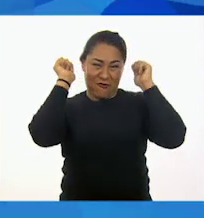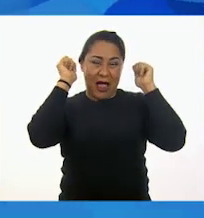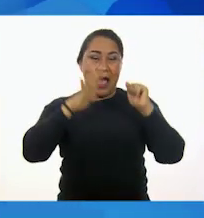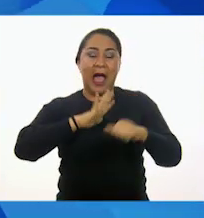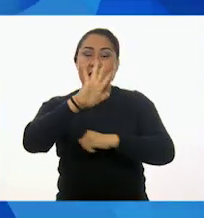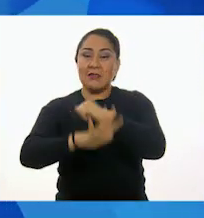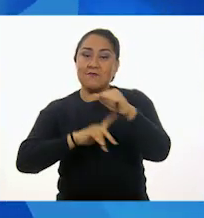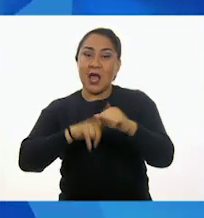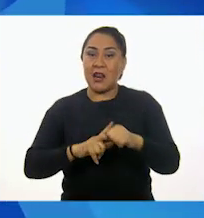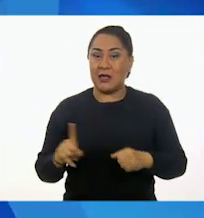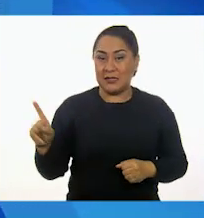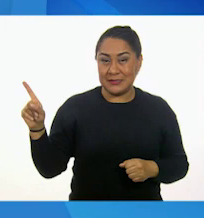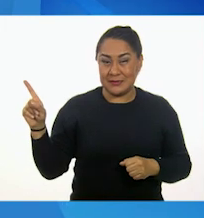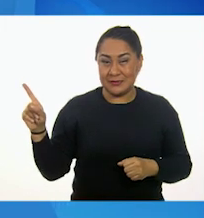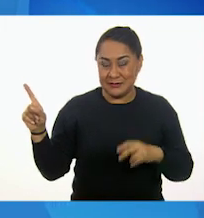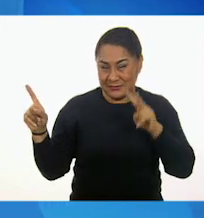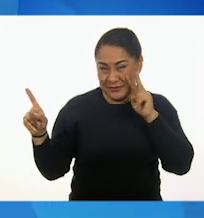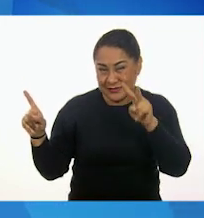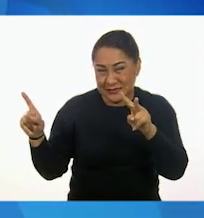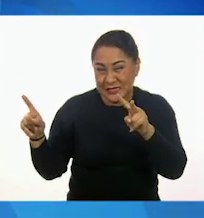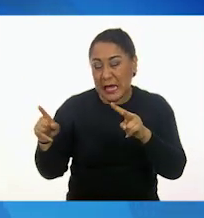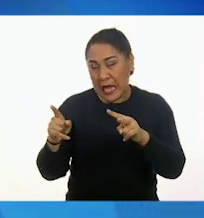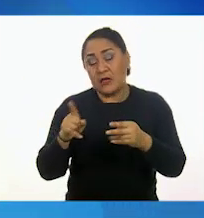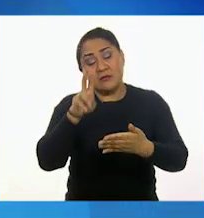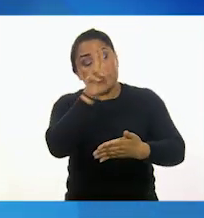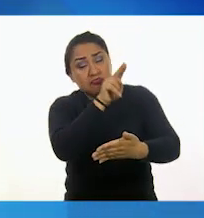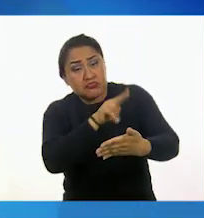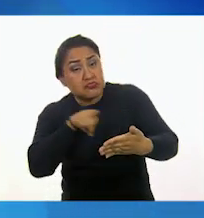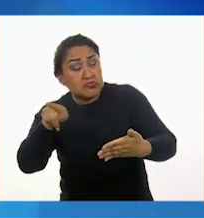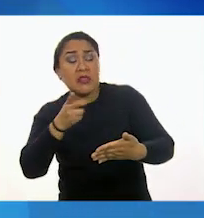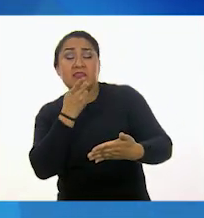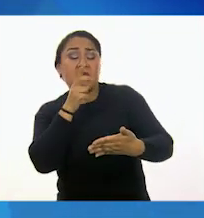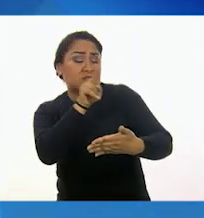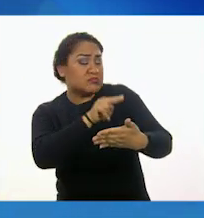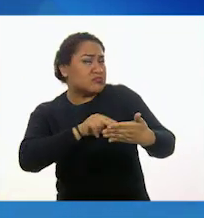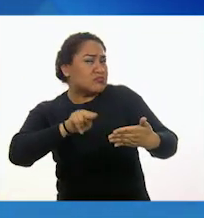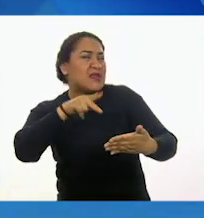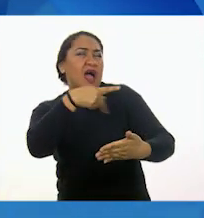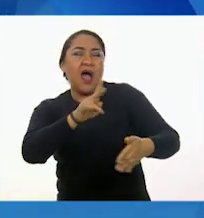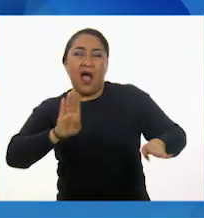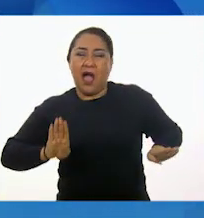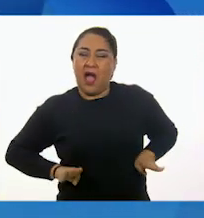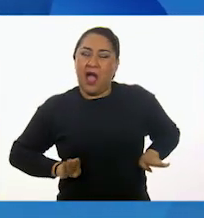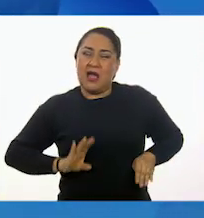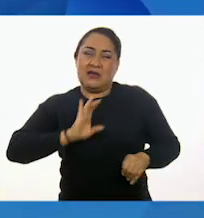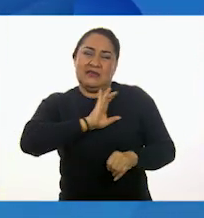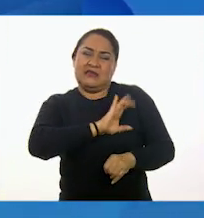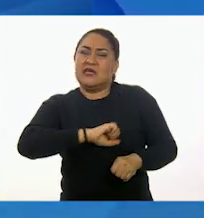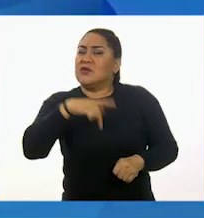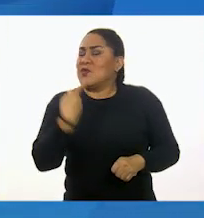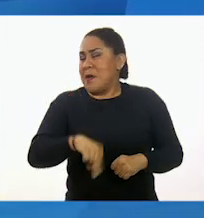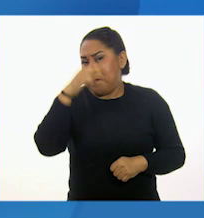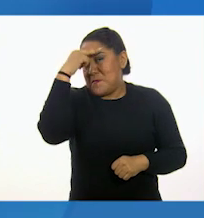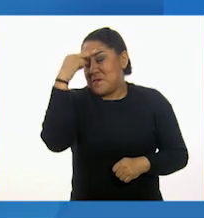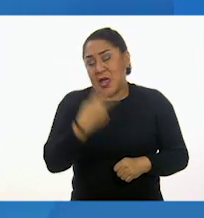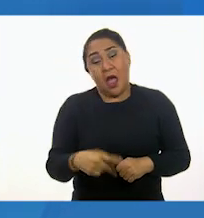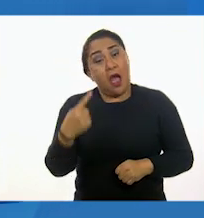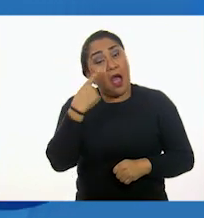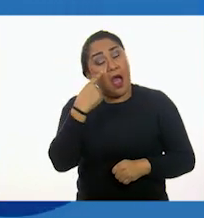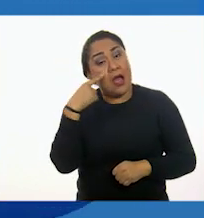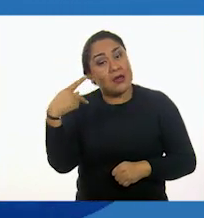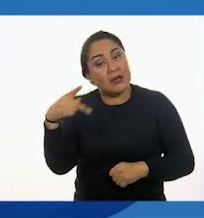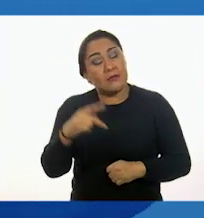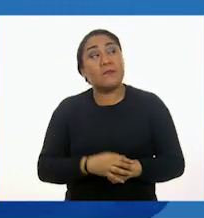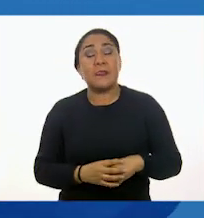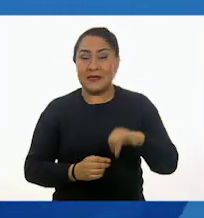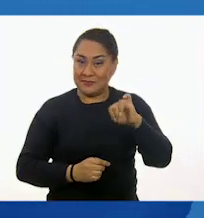animales. Sí, que eran, él retrataba mucho este tipo de cosas, la mexicaneidad. Así es, la